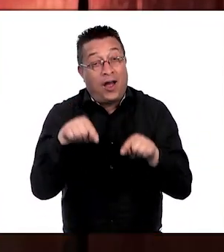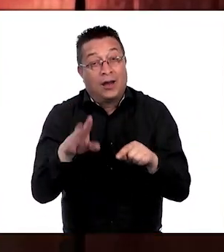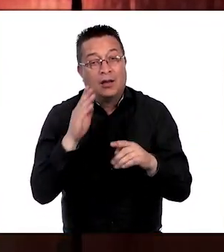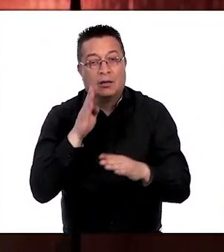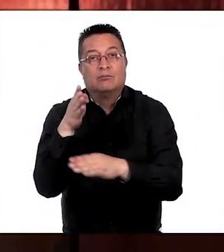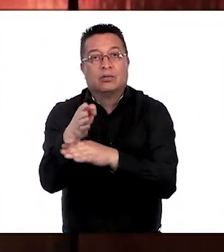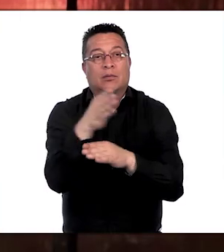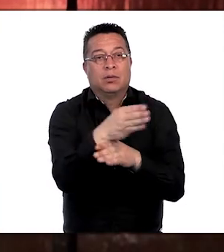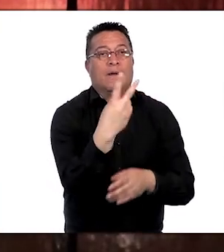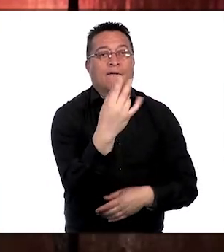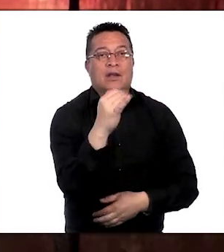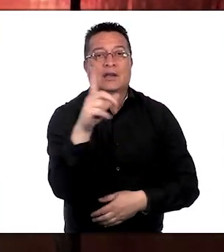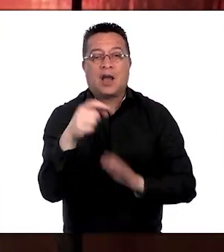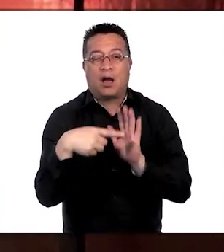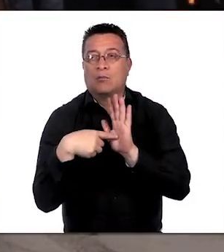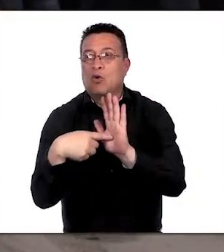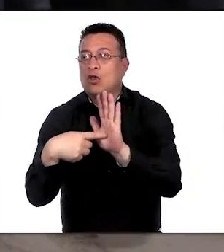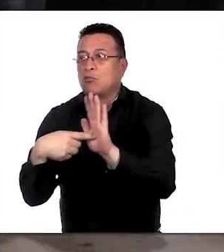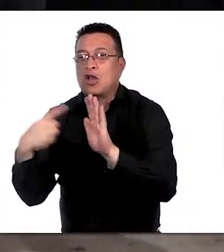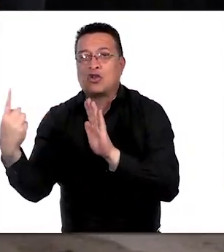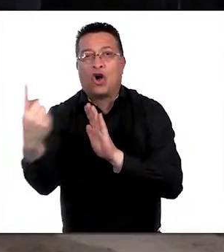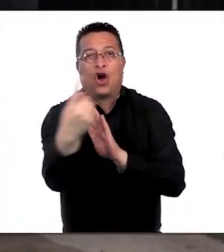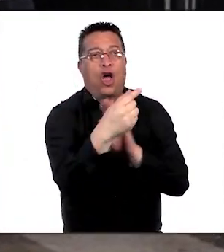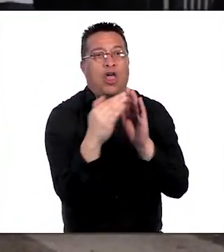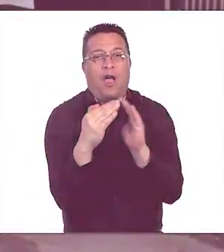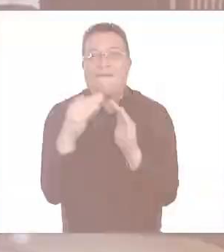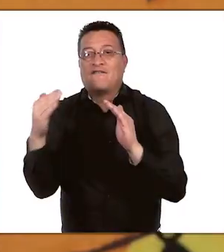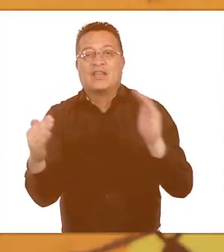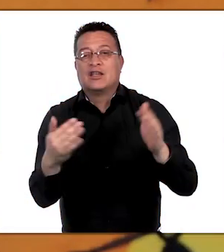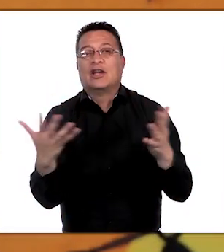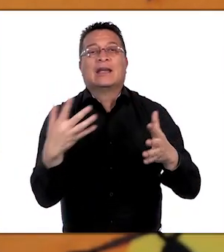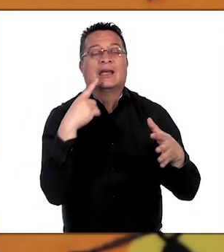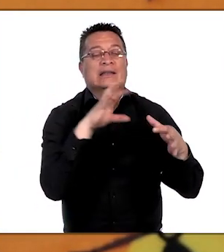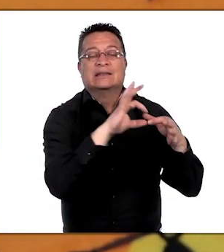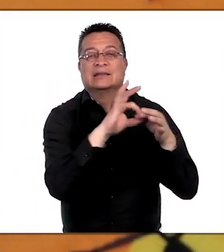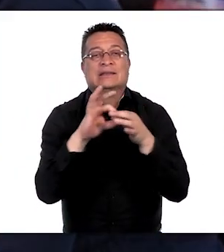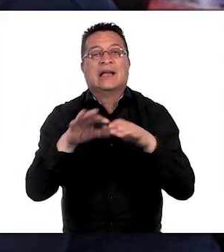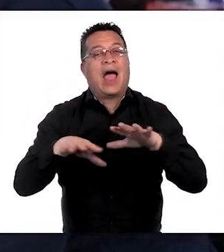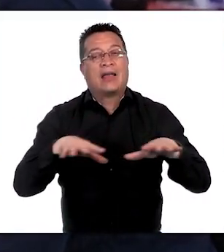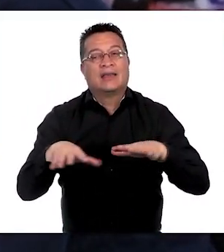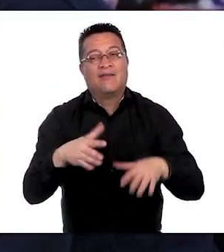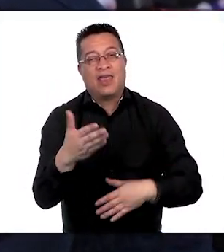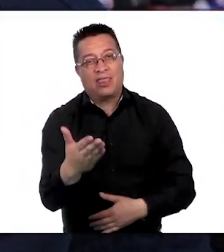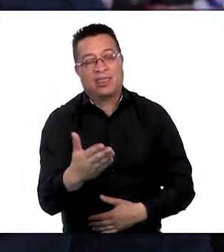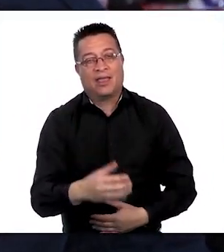un recorrido por la villa mostrándole a nuestros vecinos de qué se trata esta actividad.